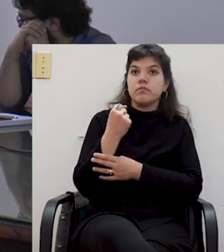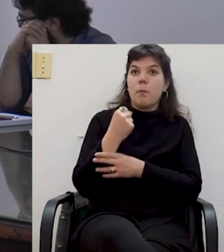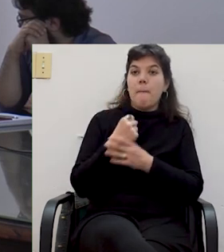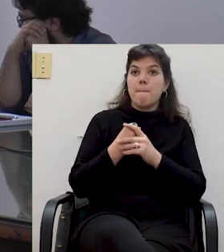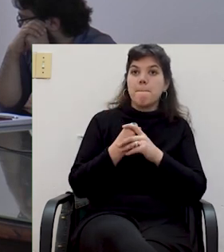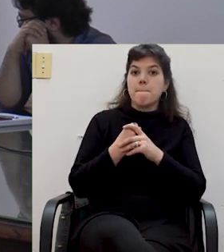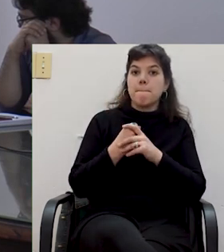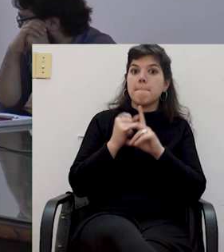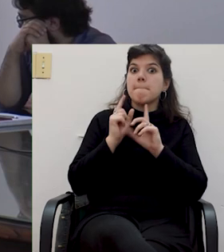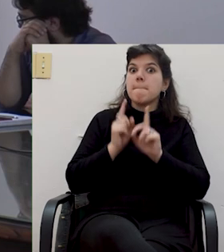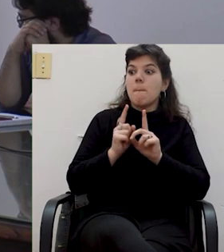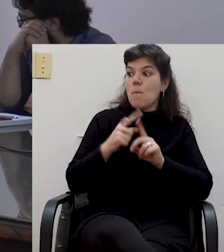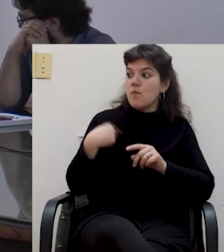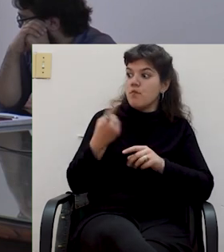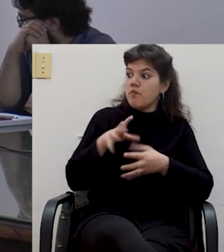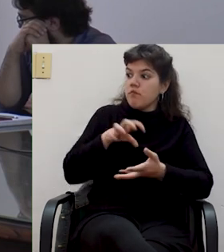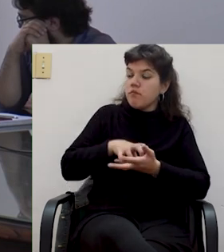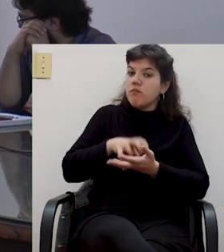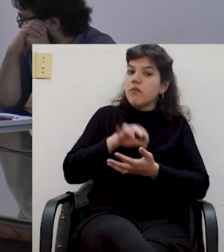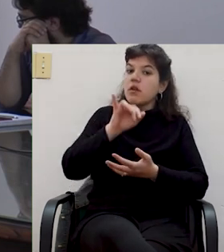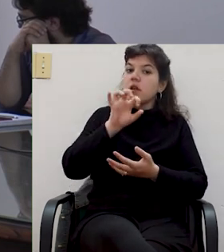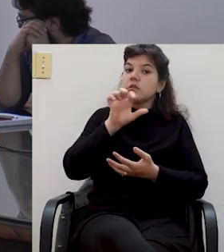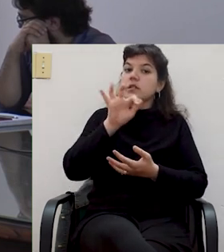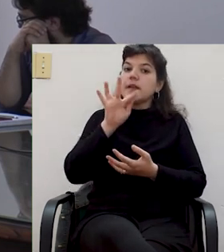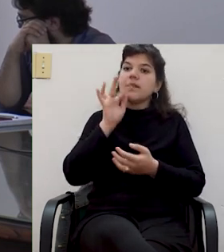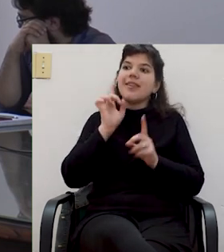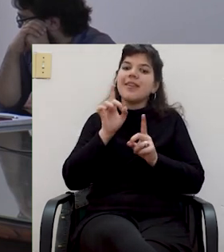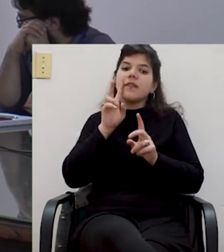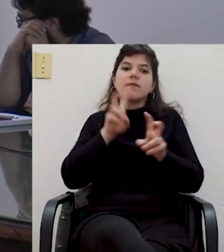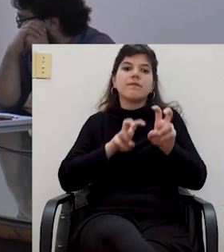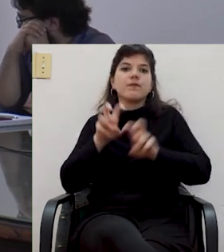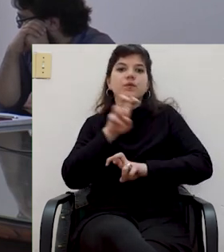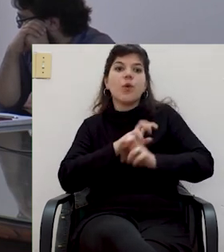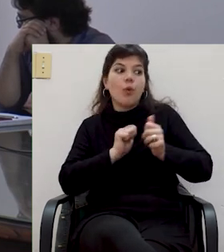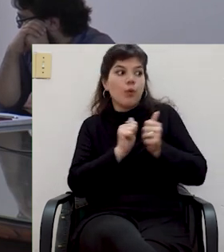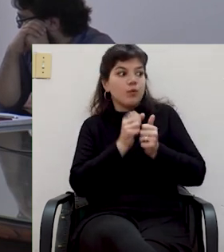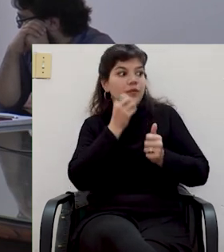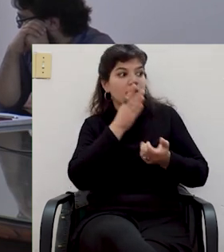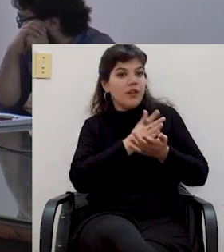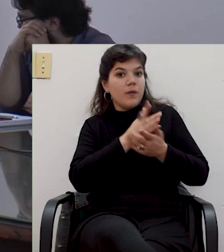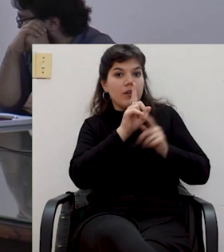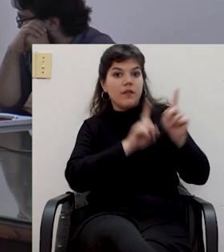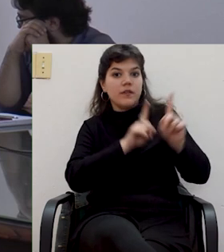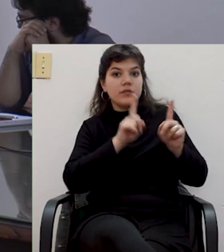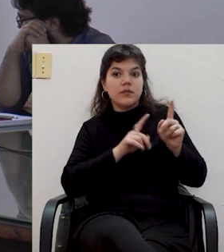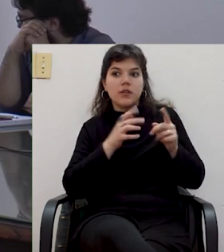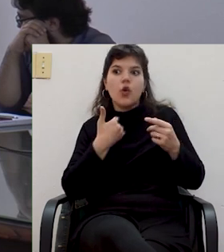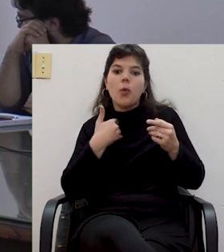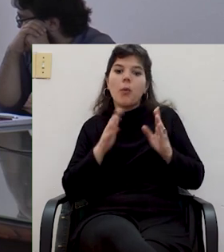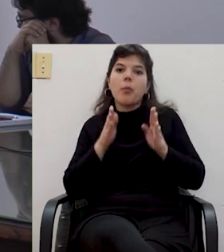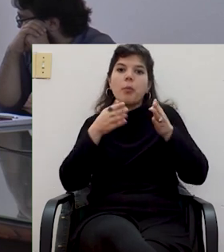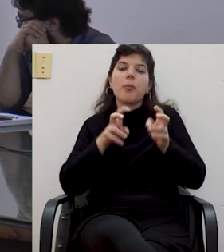Y desde el ICEF lo que tenemos que buscar junto con Bienestar es generar los puentes, los